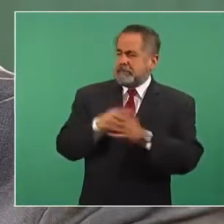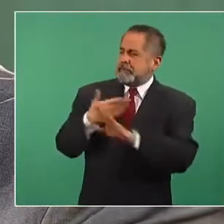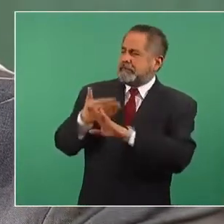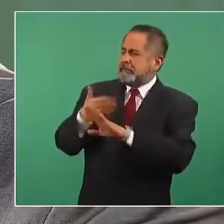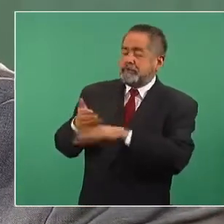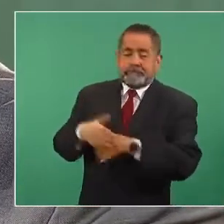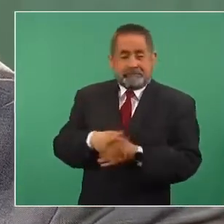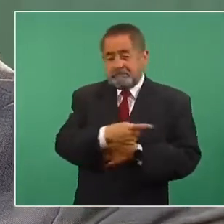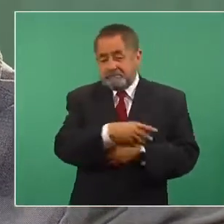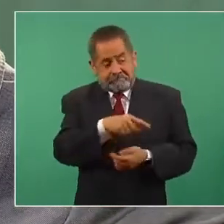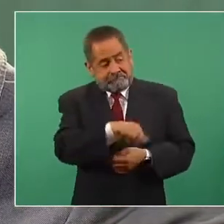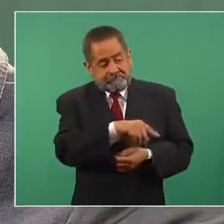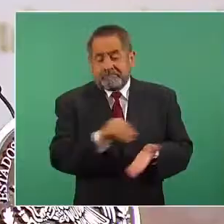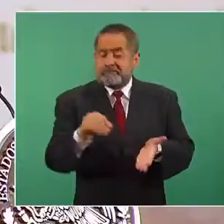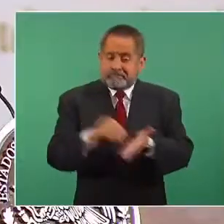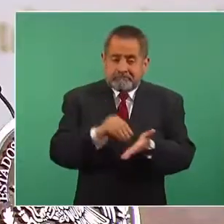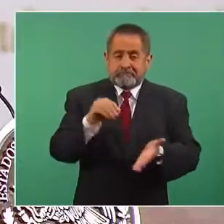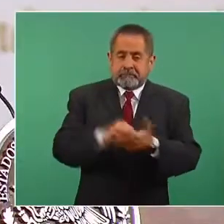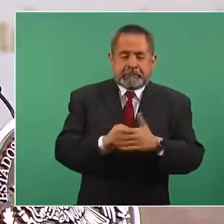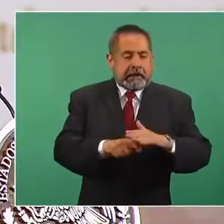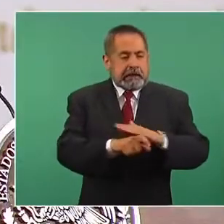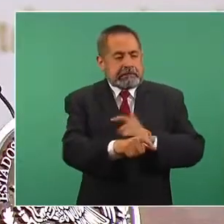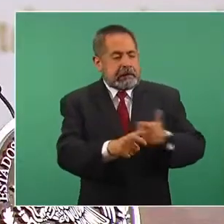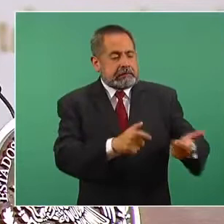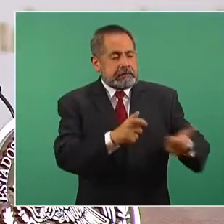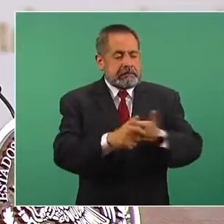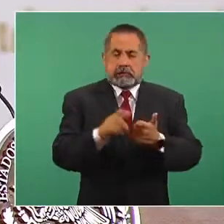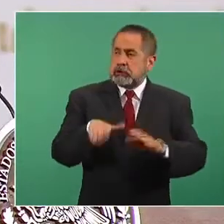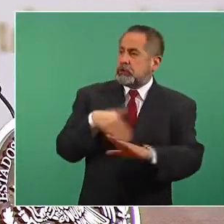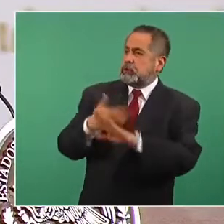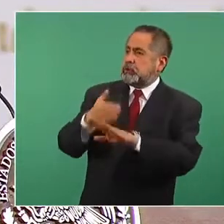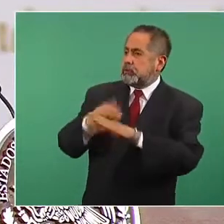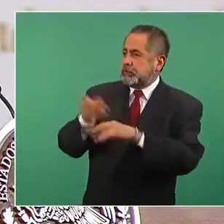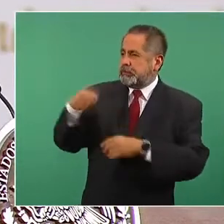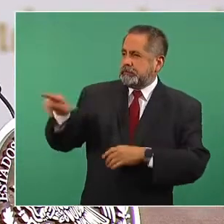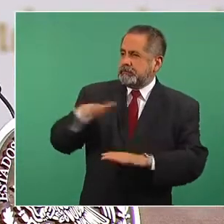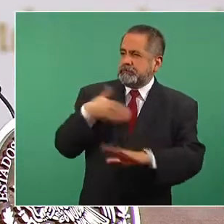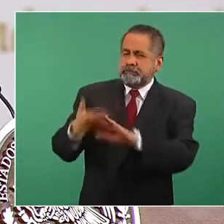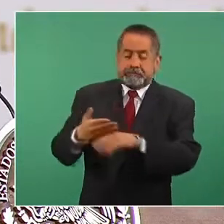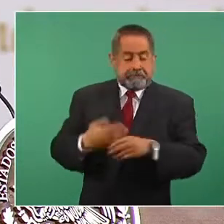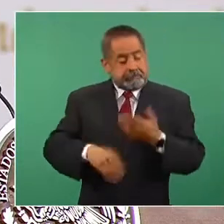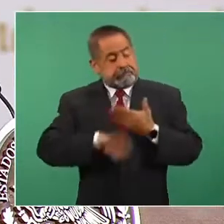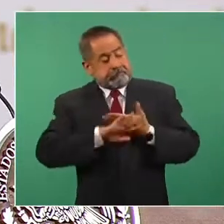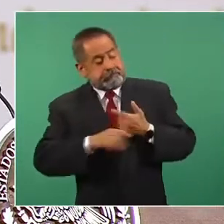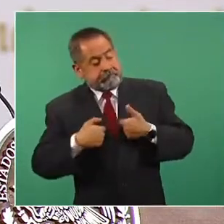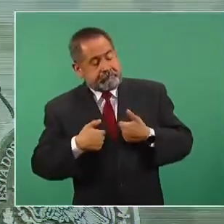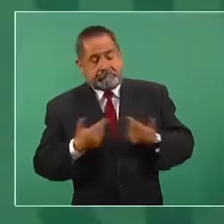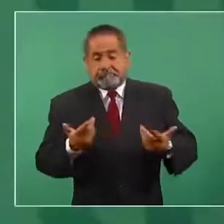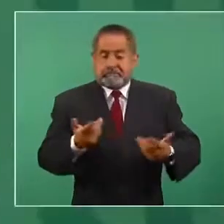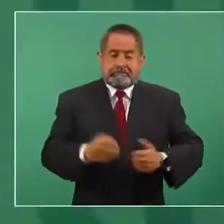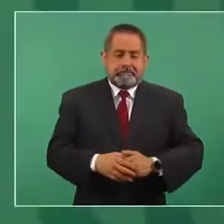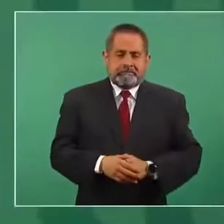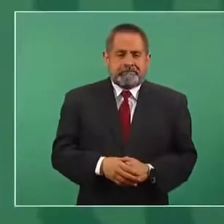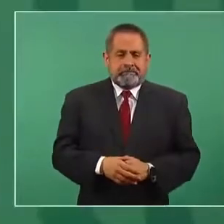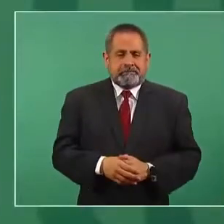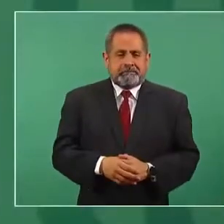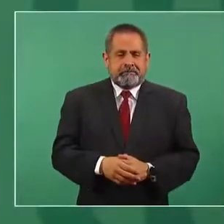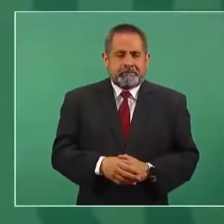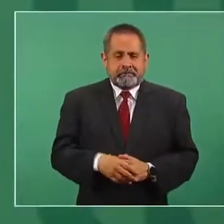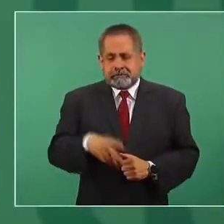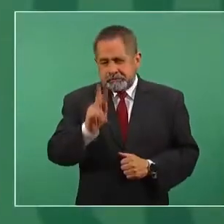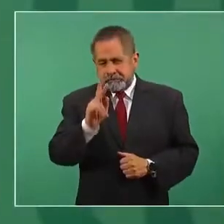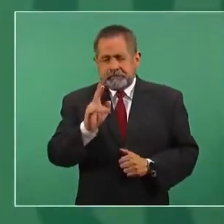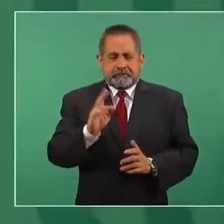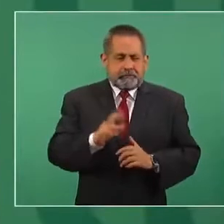financiando la guerra sucia en contra de nosotros. Pero lo que se